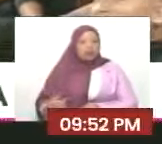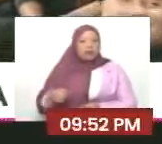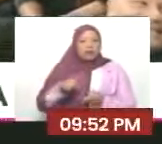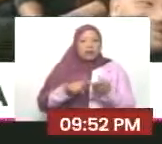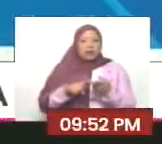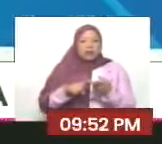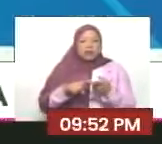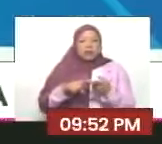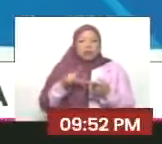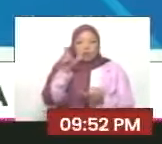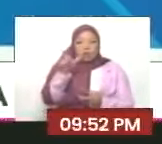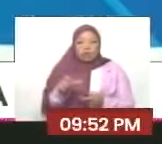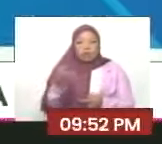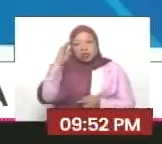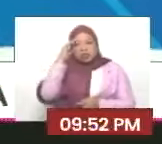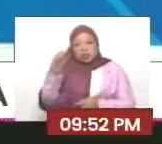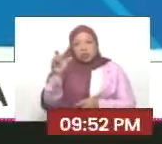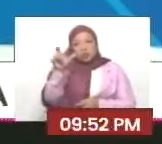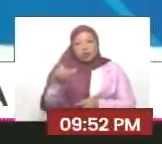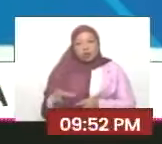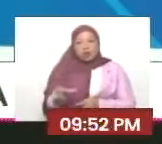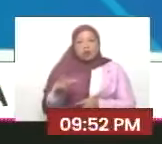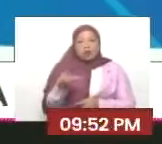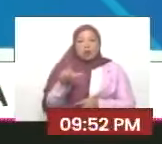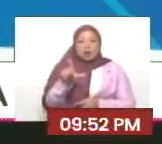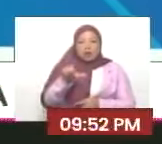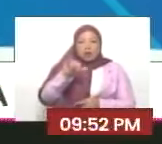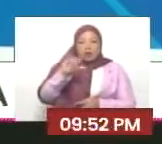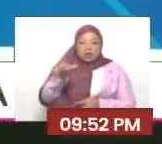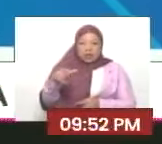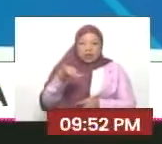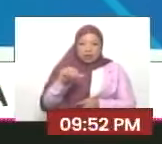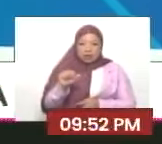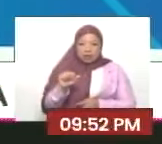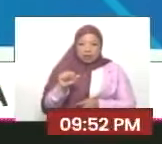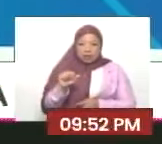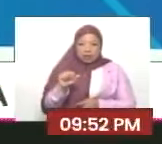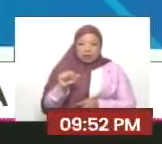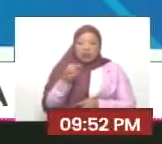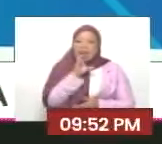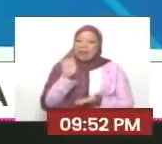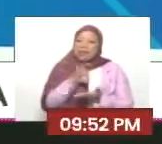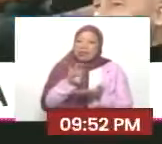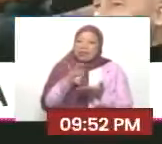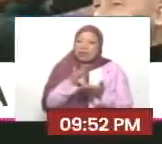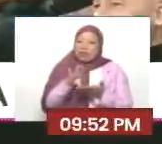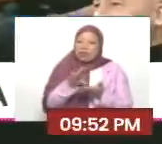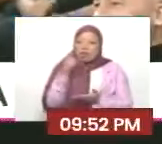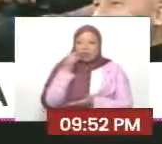no pudo venir, le mandamos el saludo a Ligia Amaranta, Lisbeth Villalba,